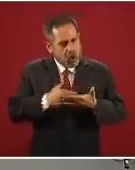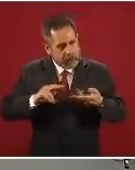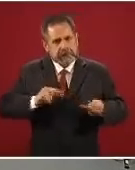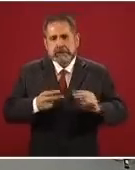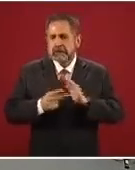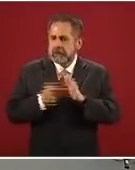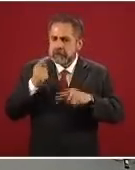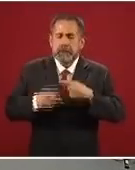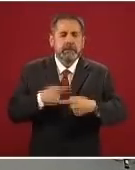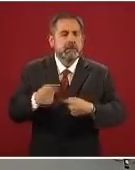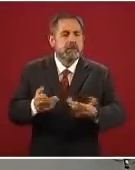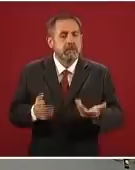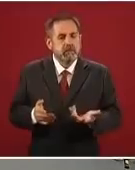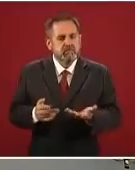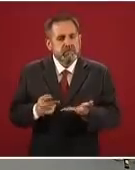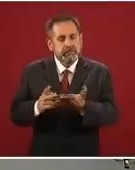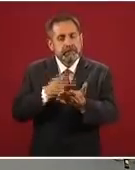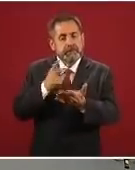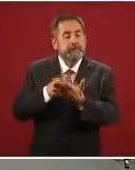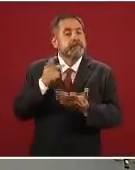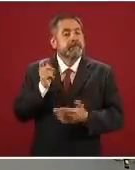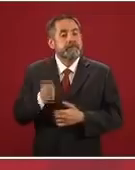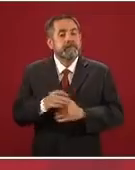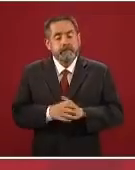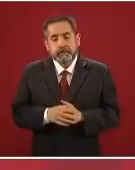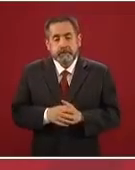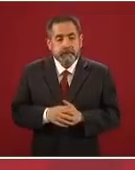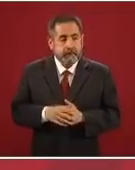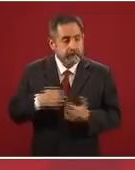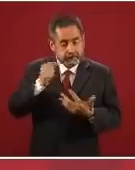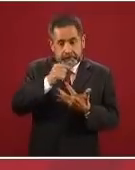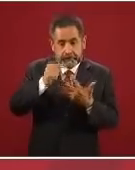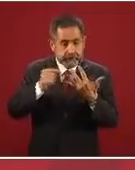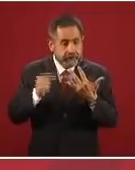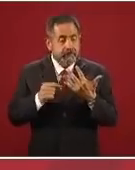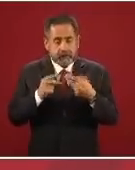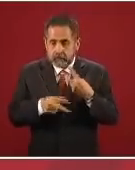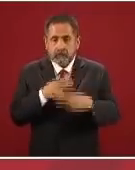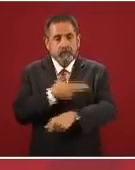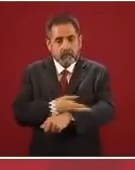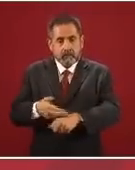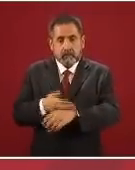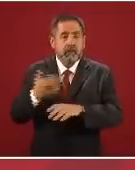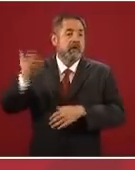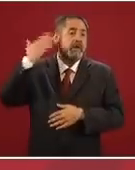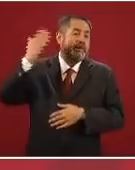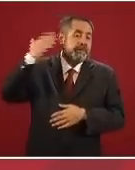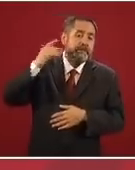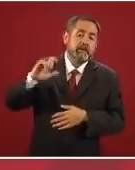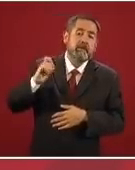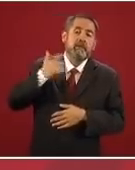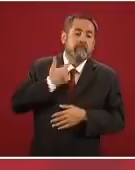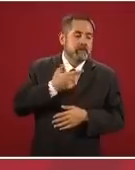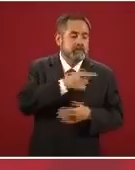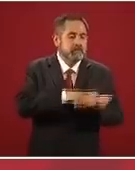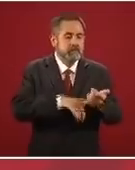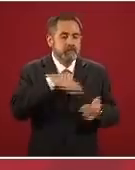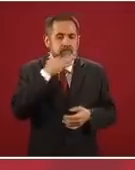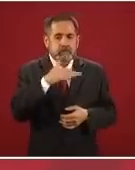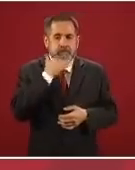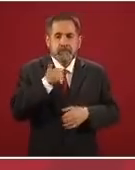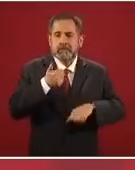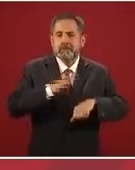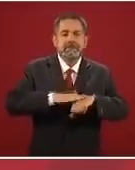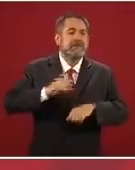Y eso se repite prácticamente en cada una de las áreas de los procedimientos que protegieron a la corrupción en